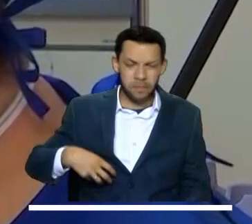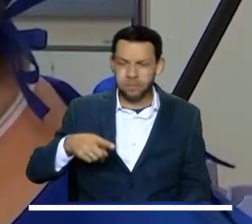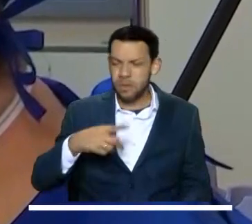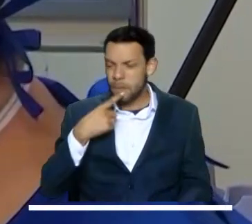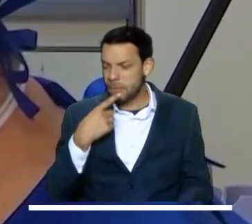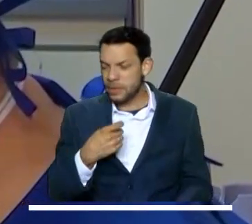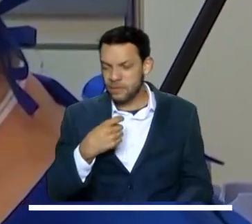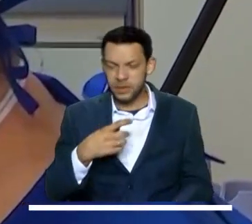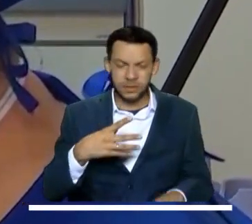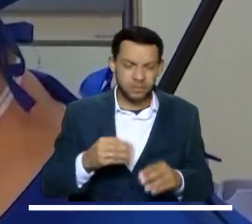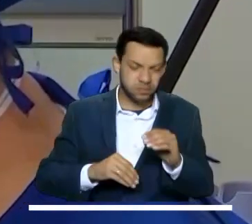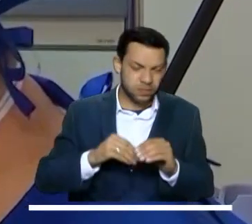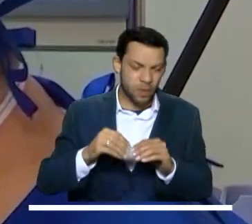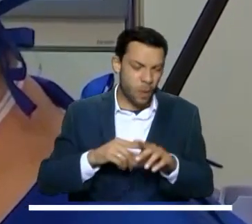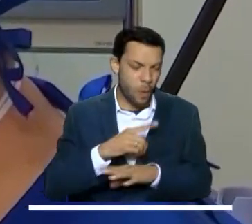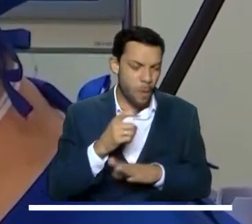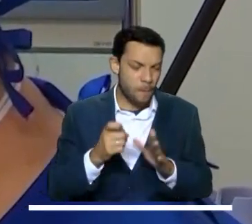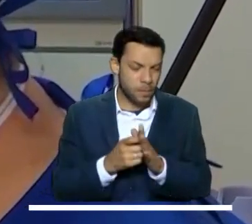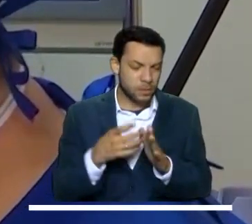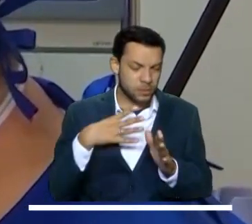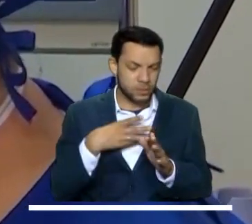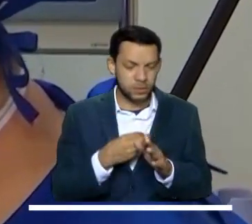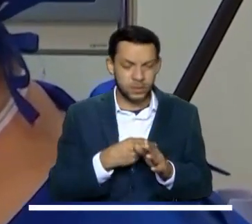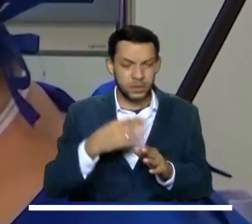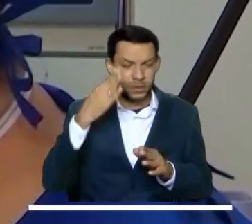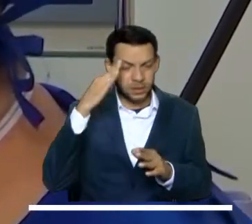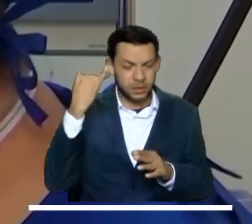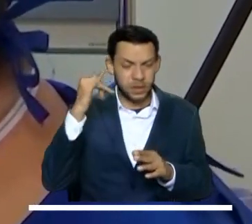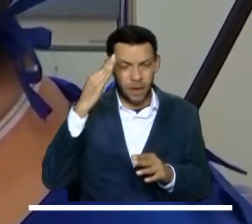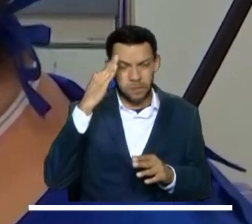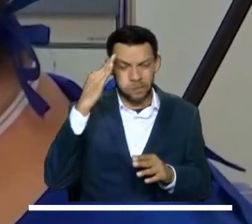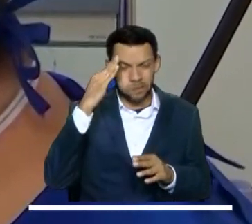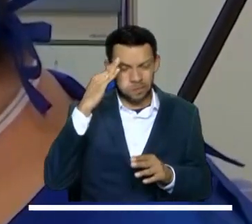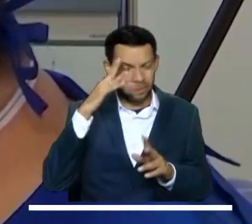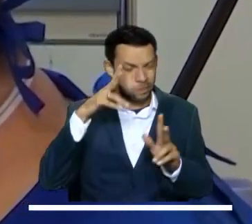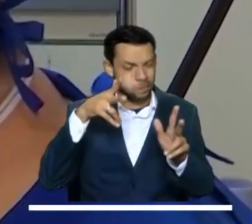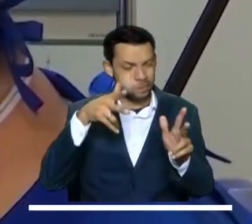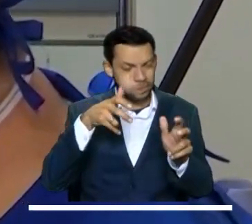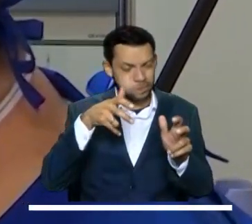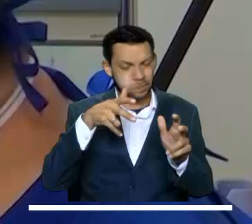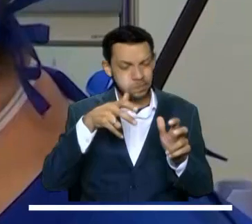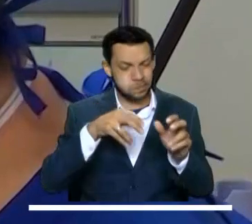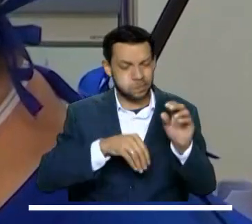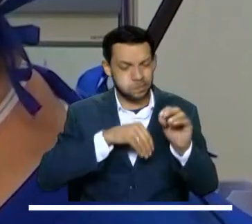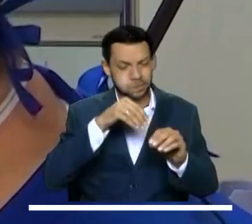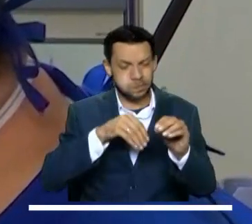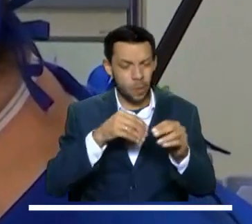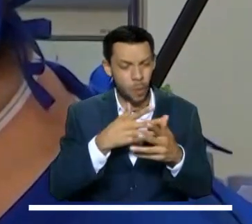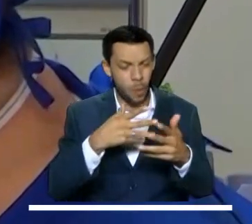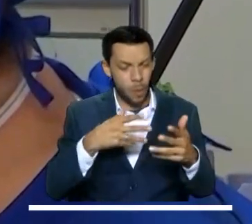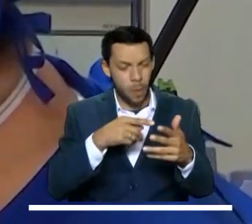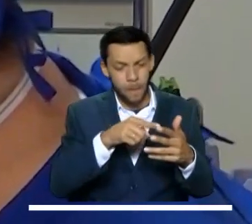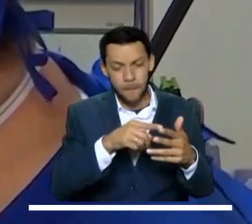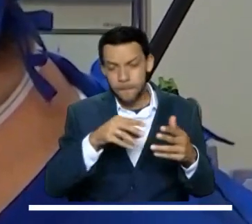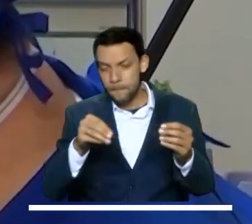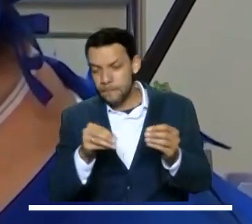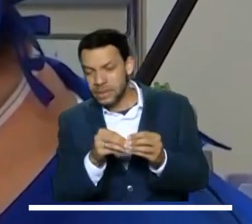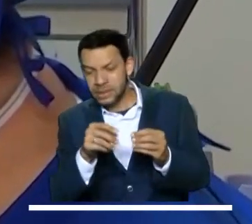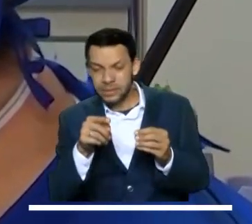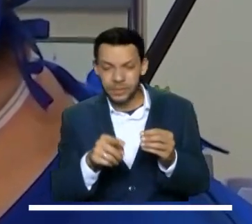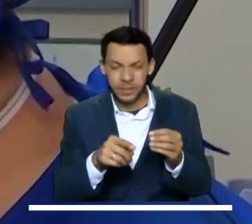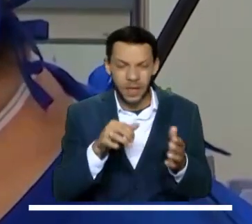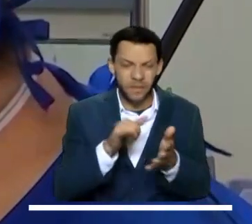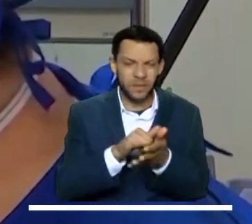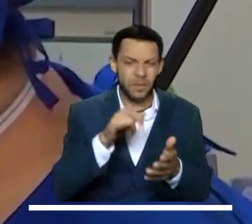con el intestino grueso. Esta la llaman la válvula ileocecal, y esta es la parte final del intestino delgado o ileón. Y aquí evaluamos algunas enfermedades como la